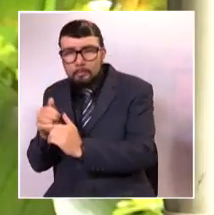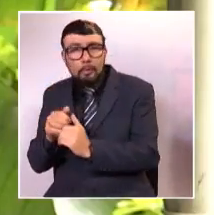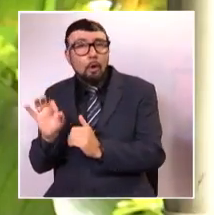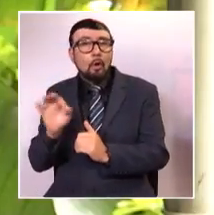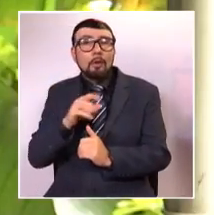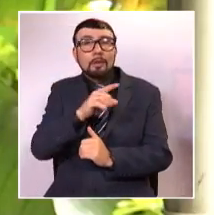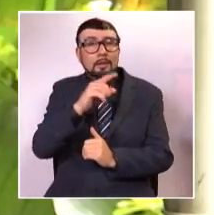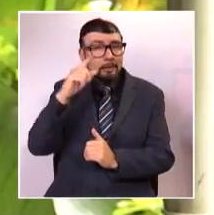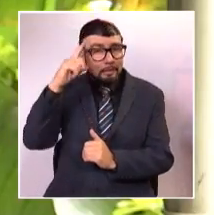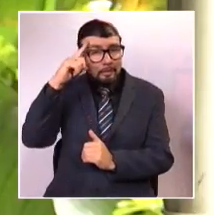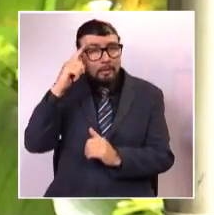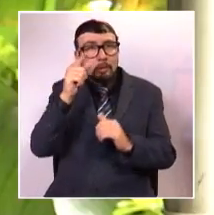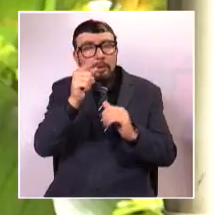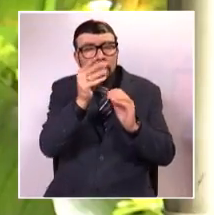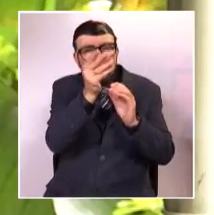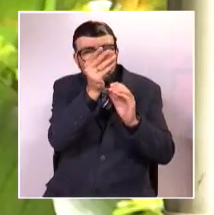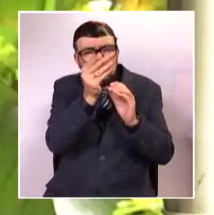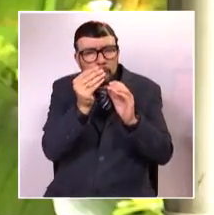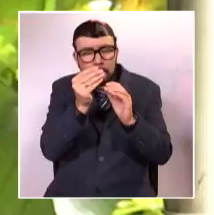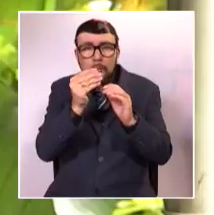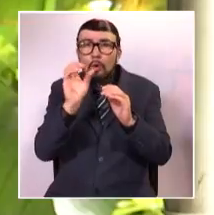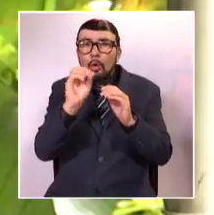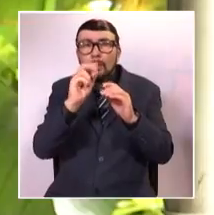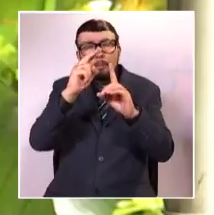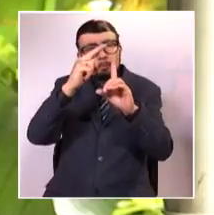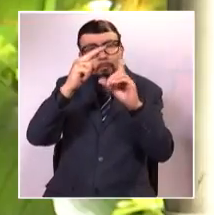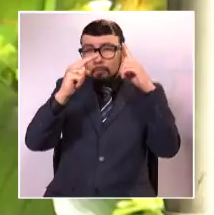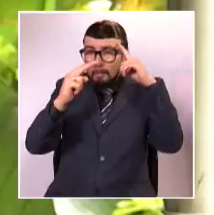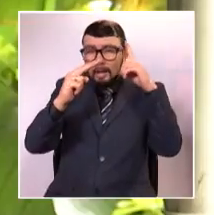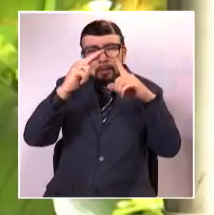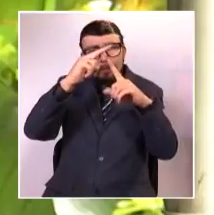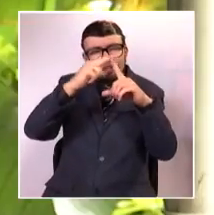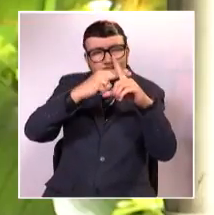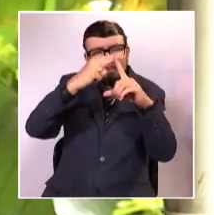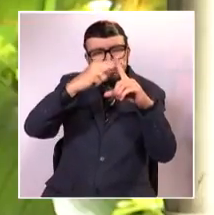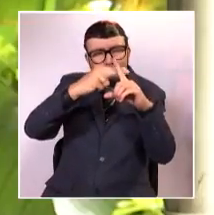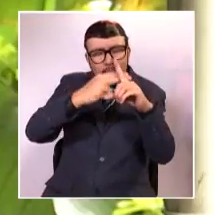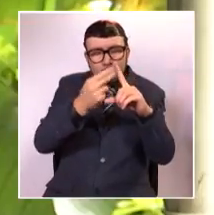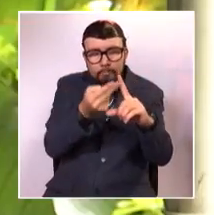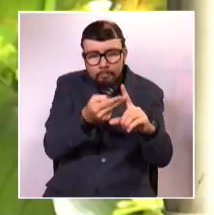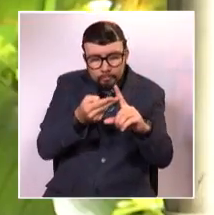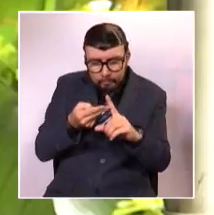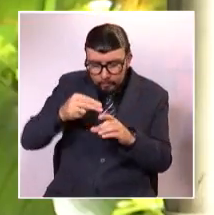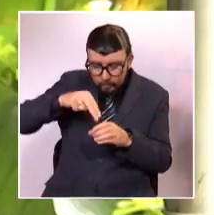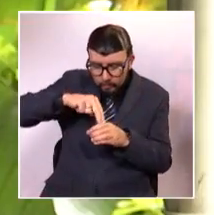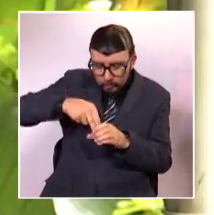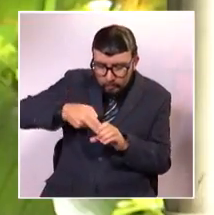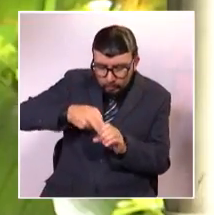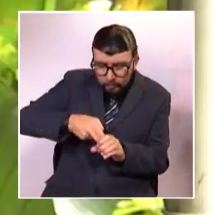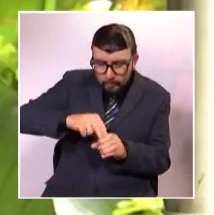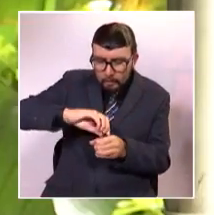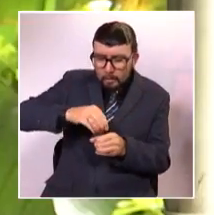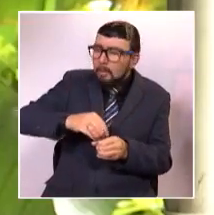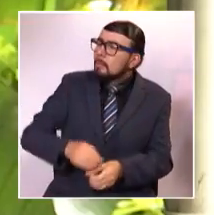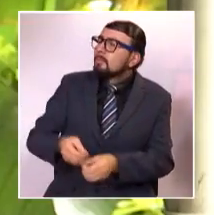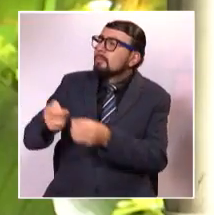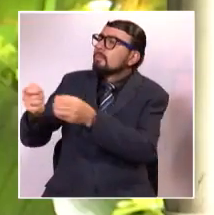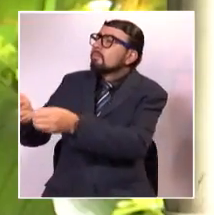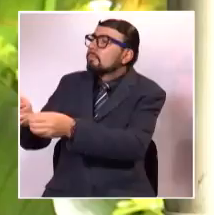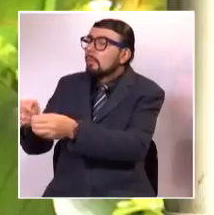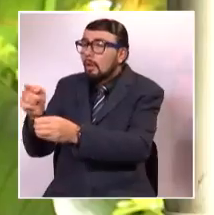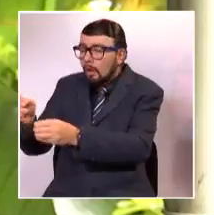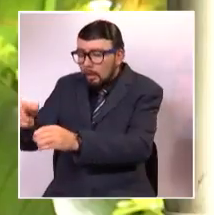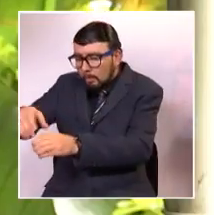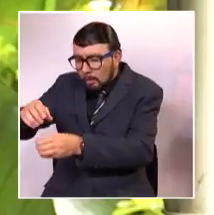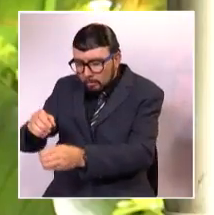acá, citología por raspado, y cualquier espécimen, no solo biopsia, que viene en el frasquito, sino puede ser